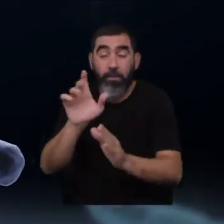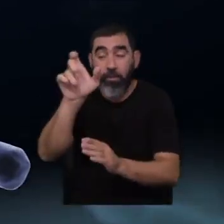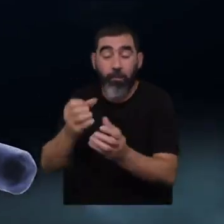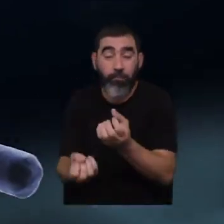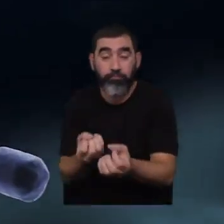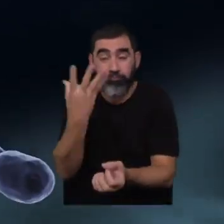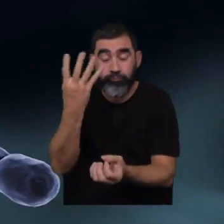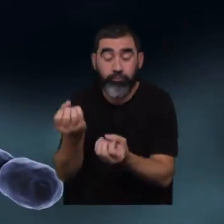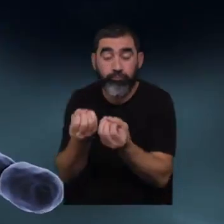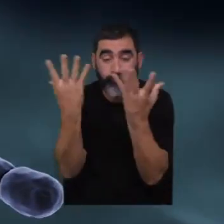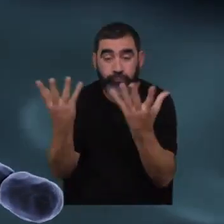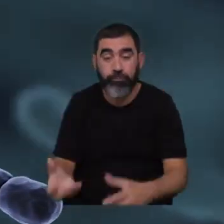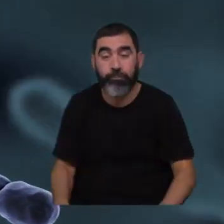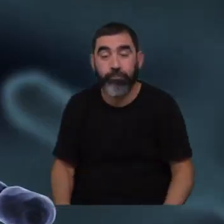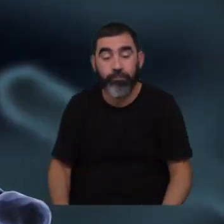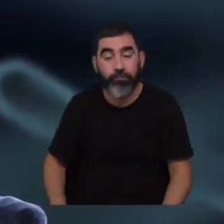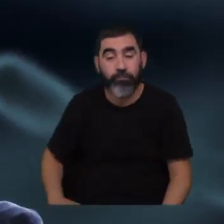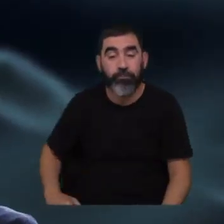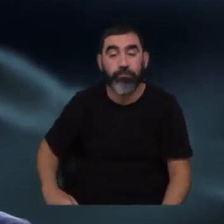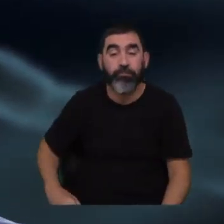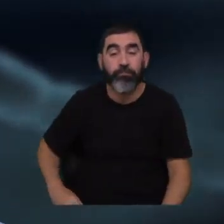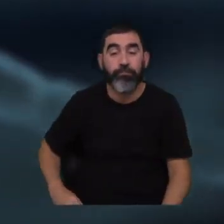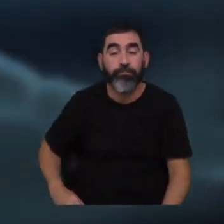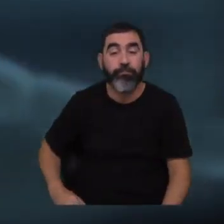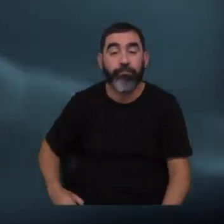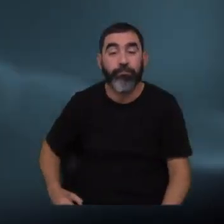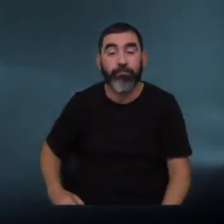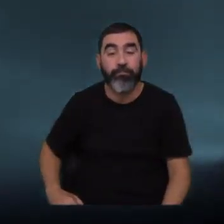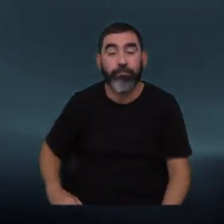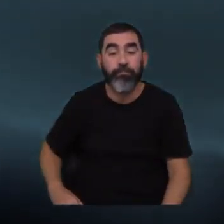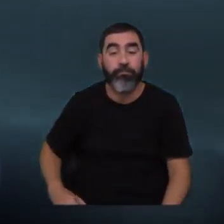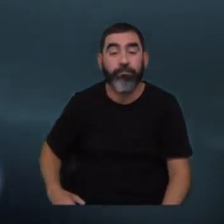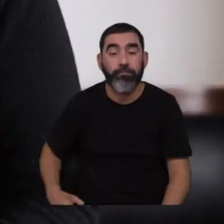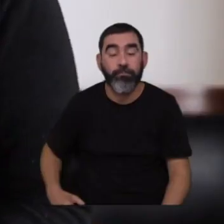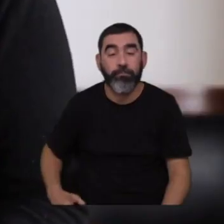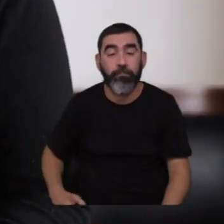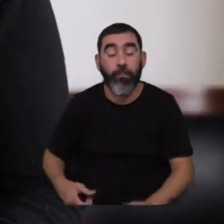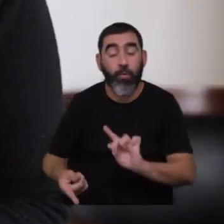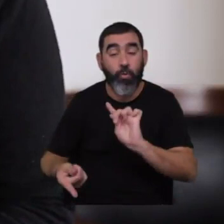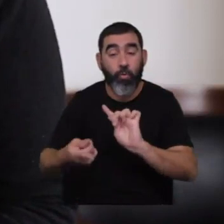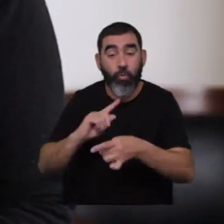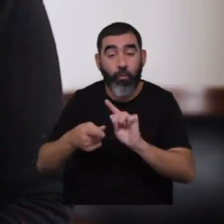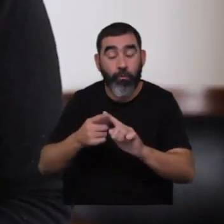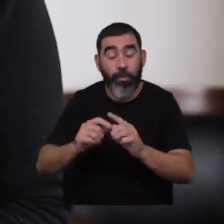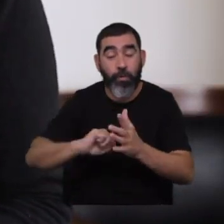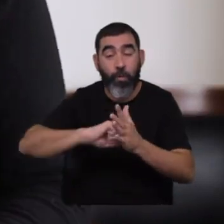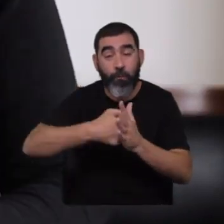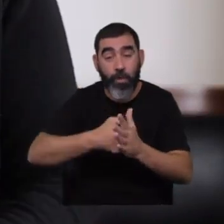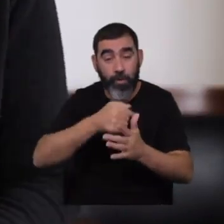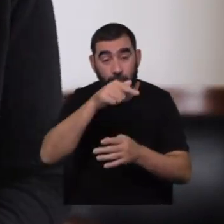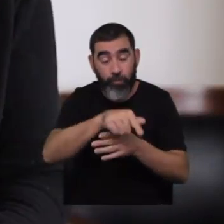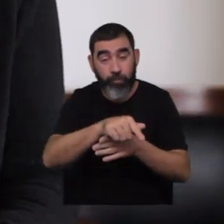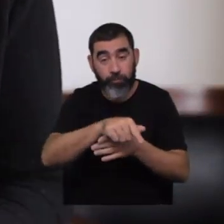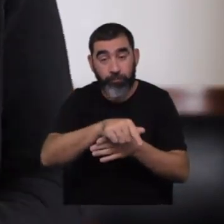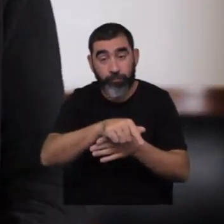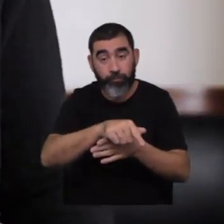biofilms, o sea, a los microorganismos formando estas estructuras. El convenio que tenemos con el Banco de Prótesis, a